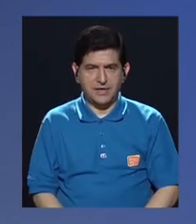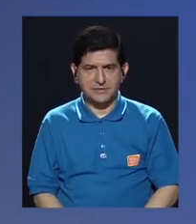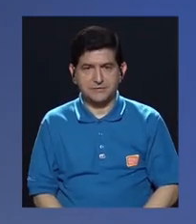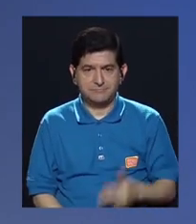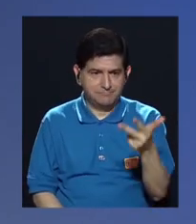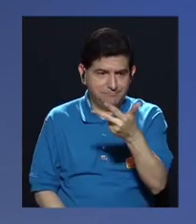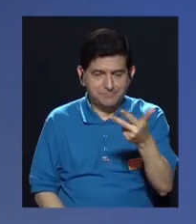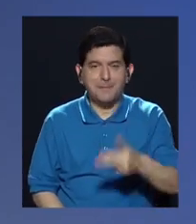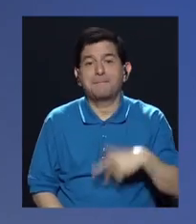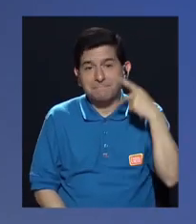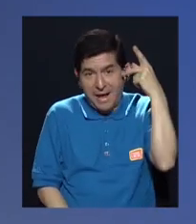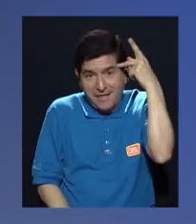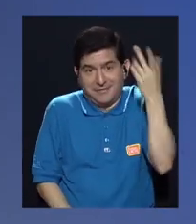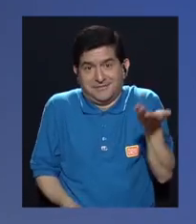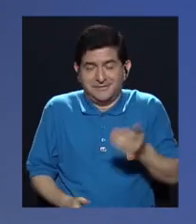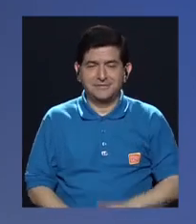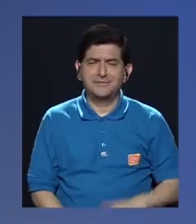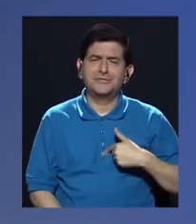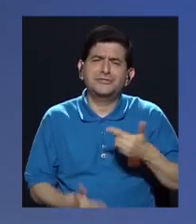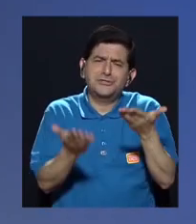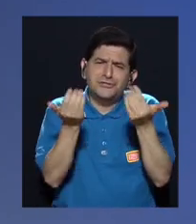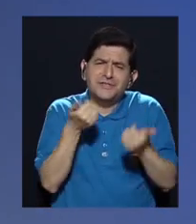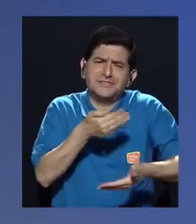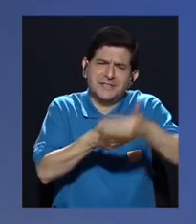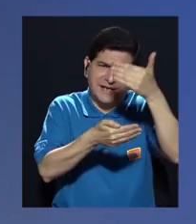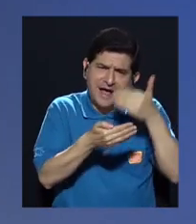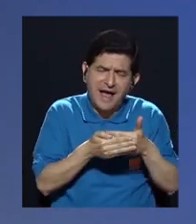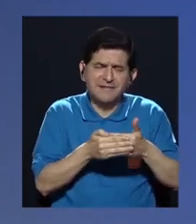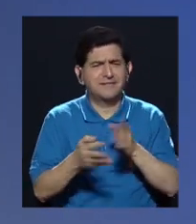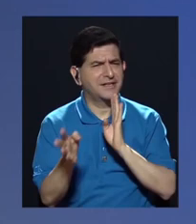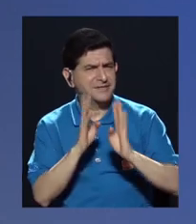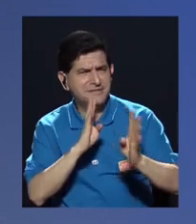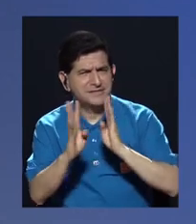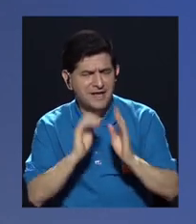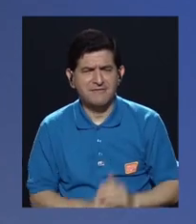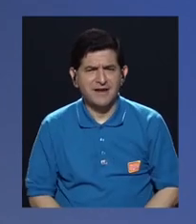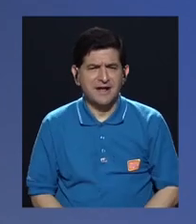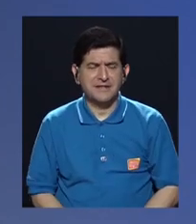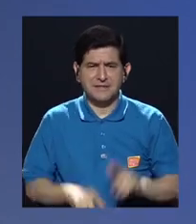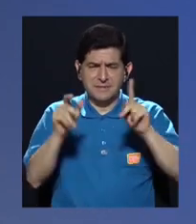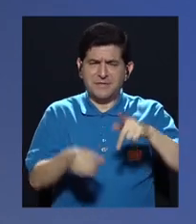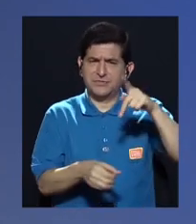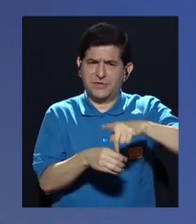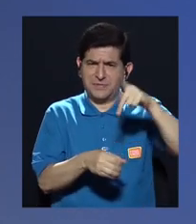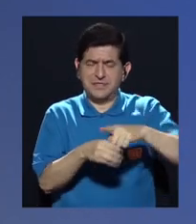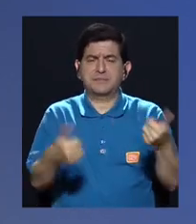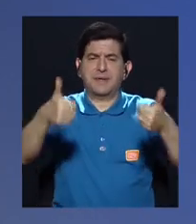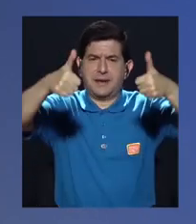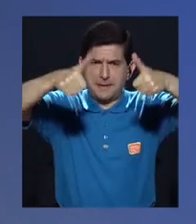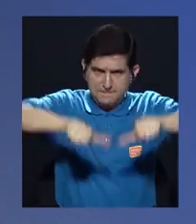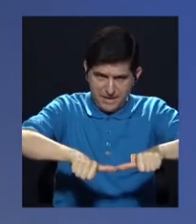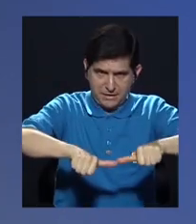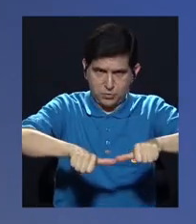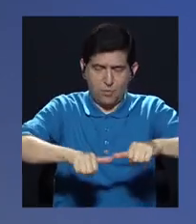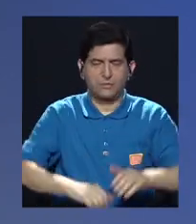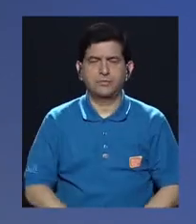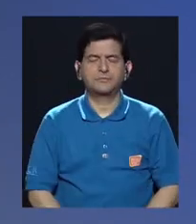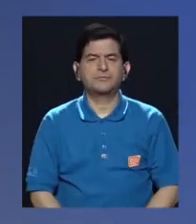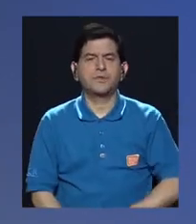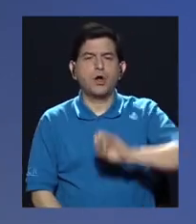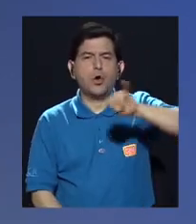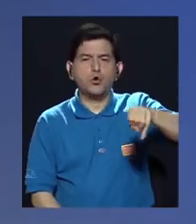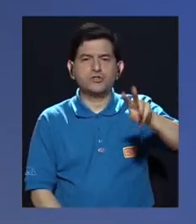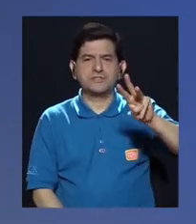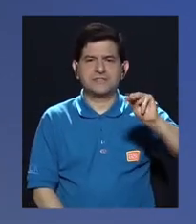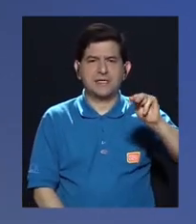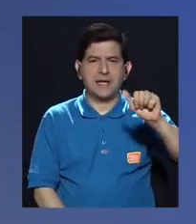ustedes sus progenitores. Y yo quisiera, antes de conversar sobre aquellos protagonistas de ese pacto, que don